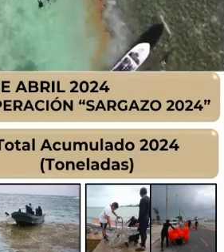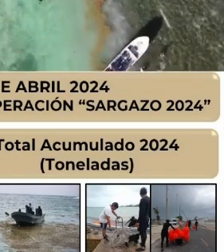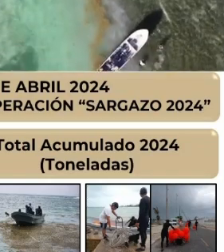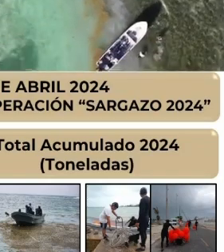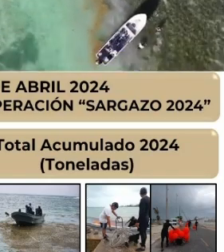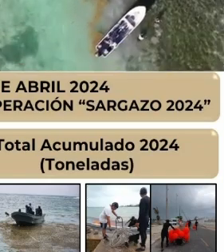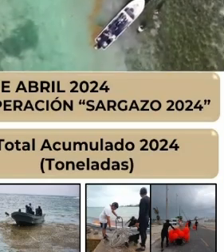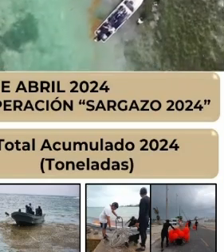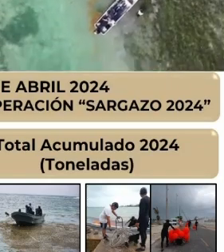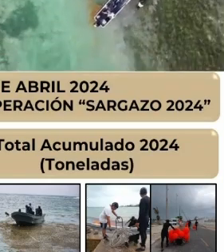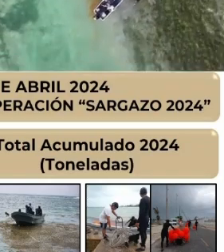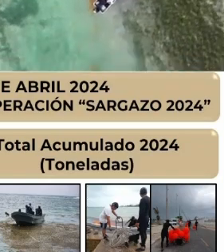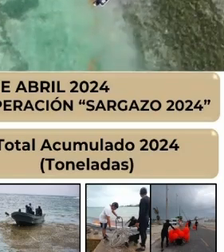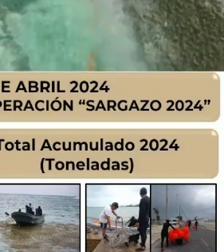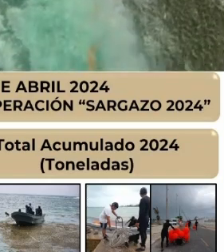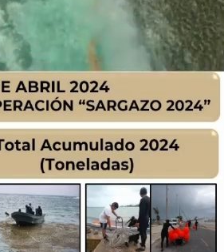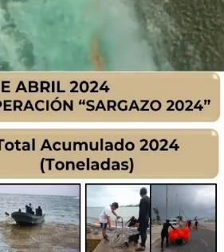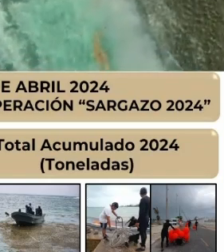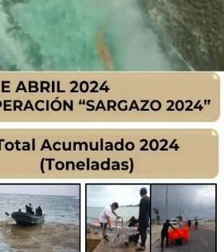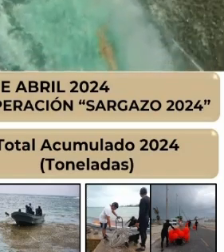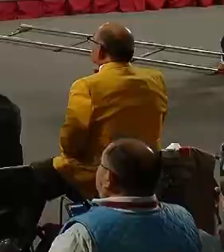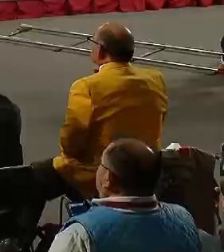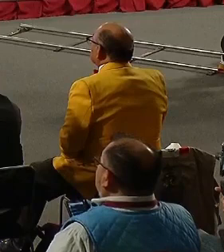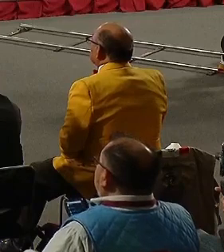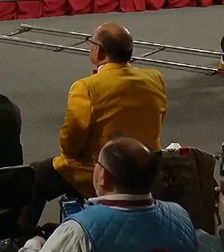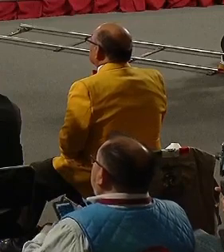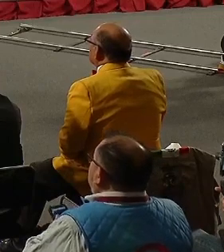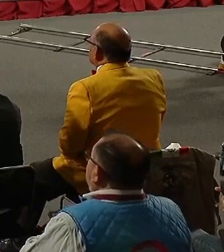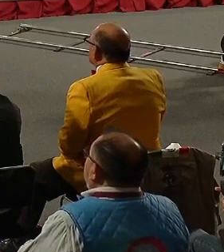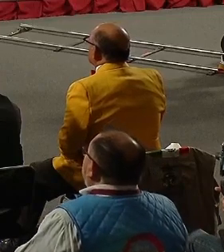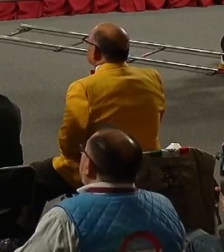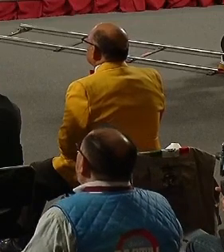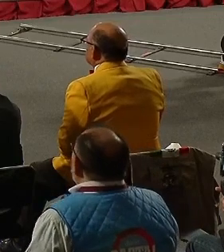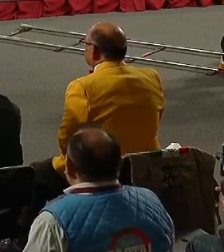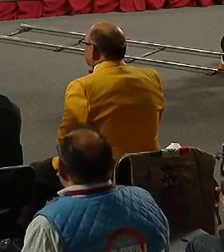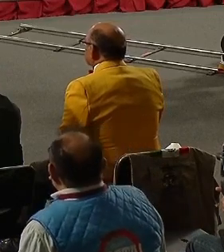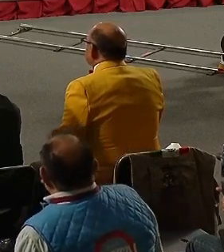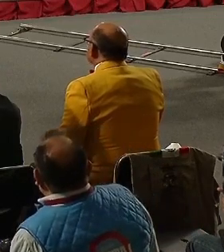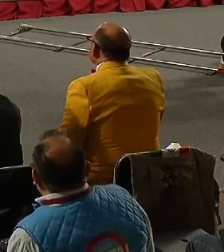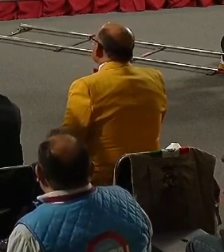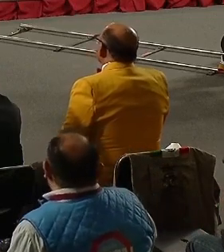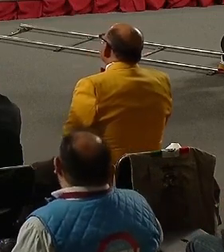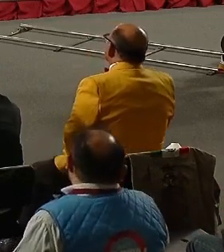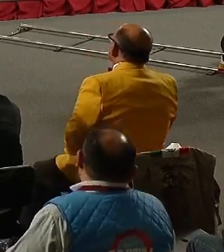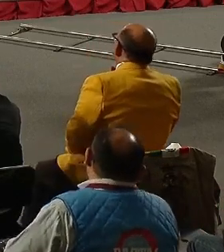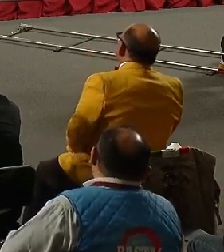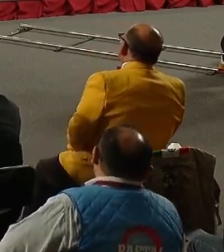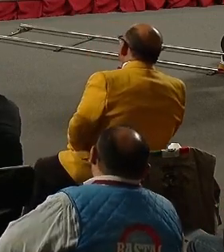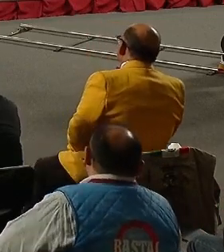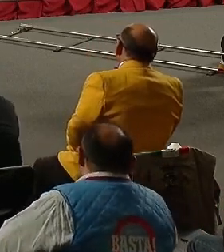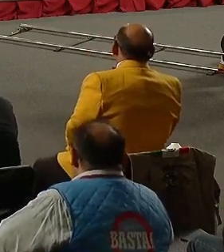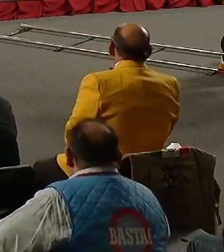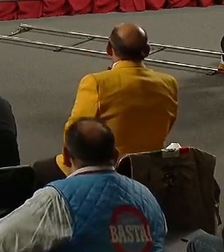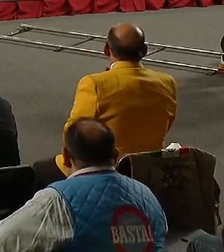son 950 toneladas. Eso es el informe que se les proporciona. Gracias.